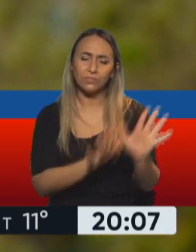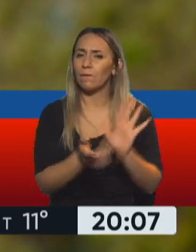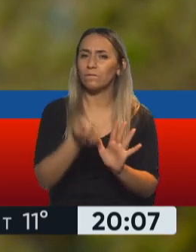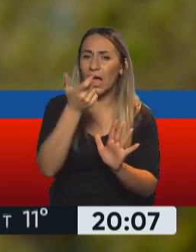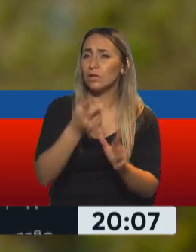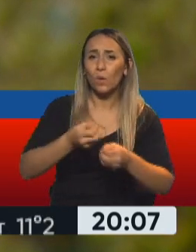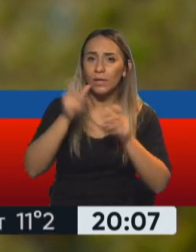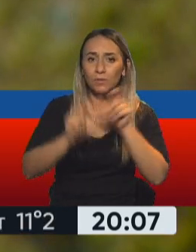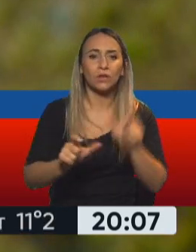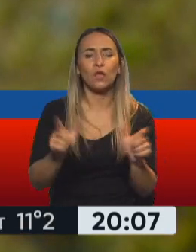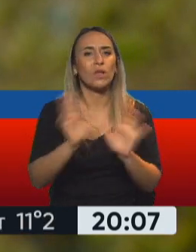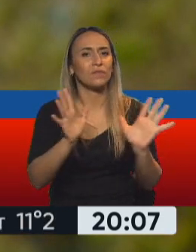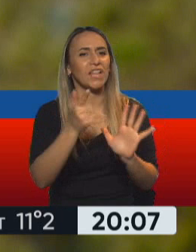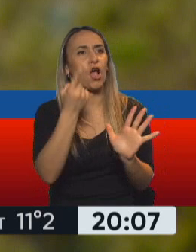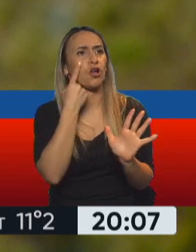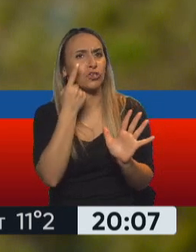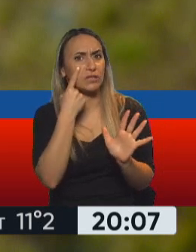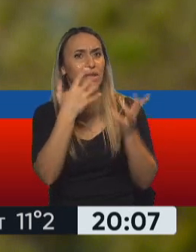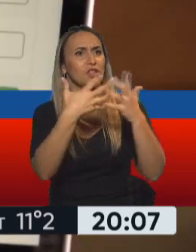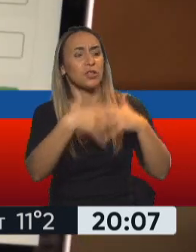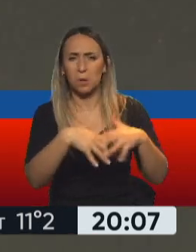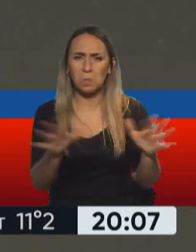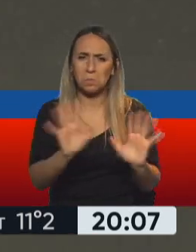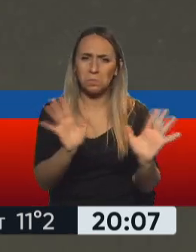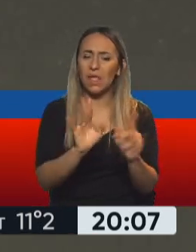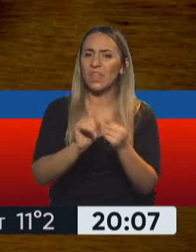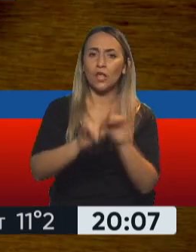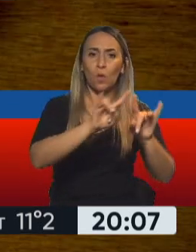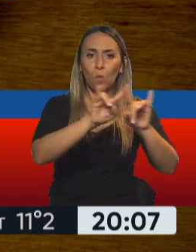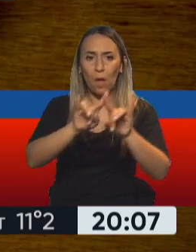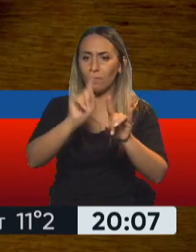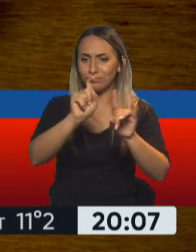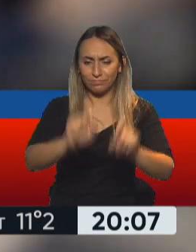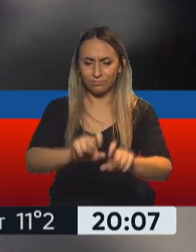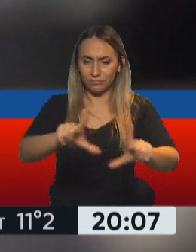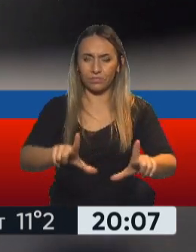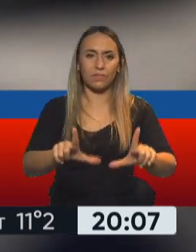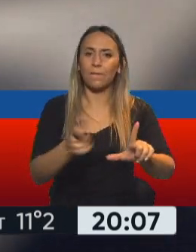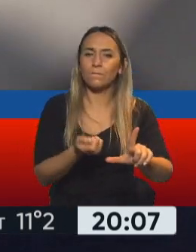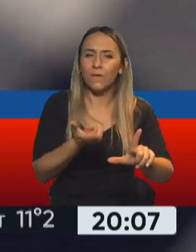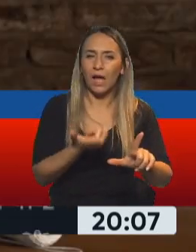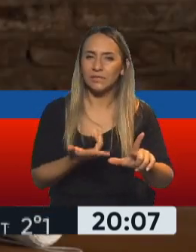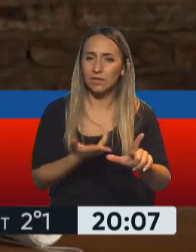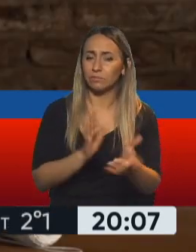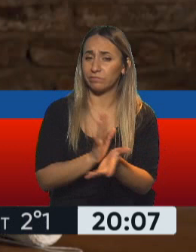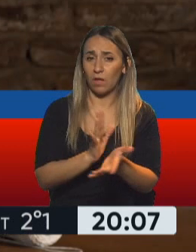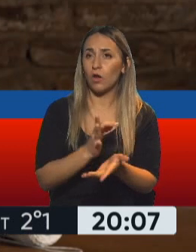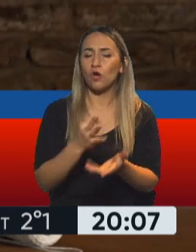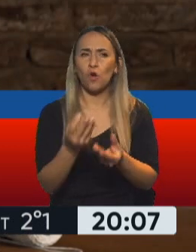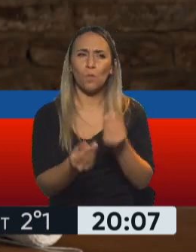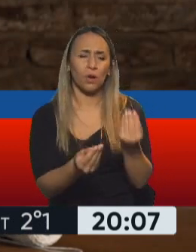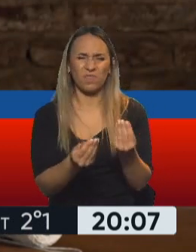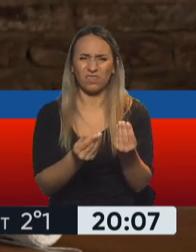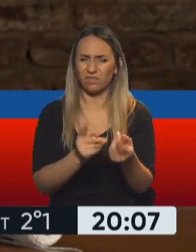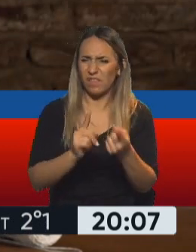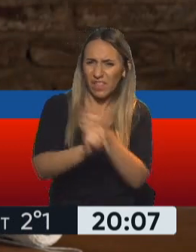cualquiera sin conocimientos técnicos. Entonces hay que ir al sitio. Quizás es menos sobre el cómo y más sobre el tomar la decisión y animarse.